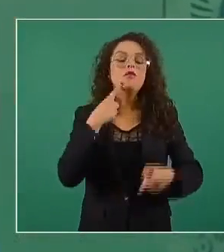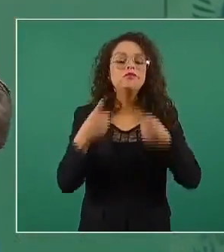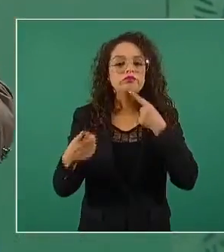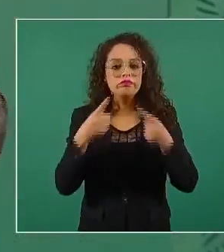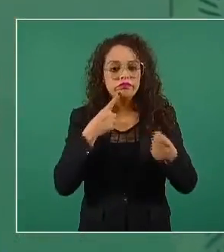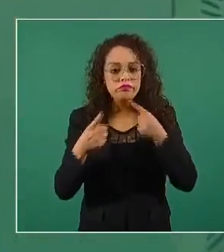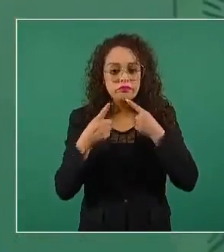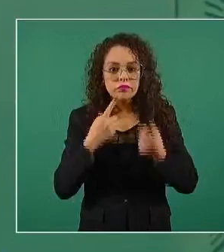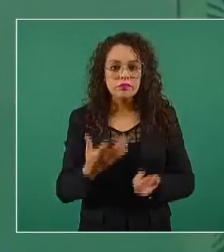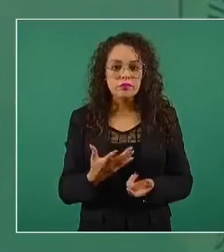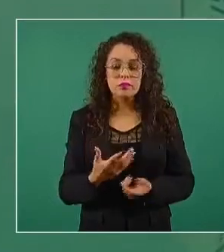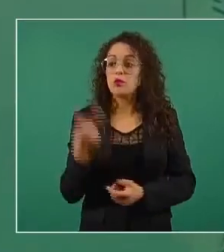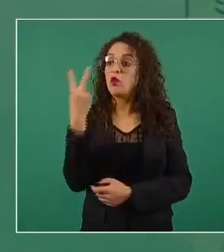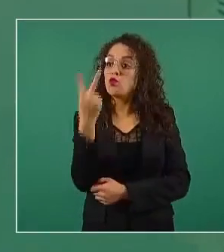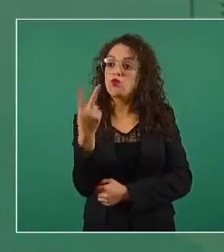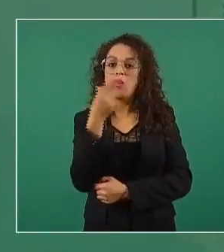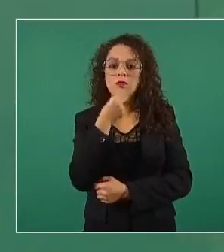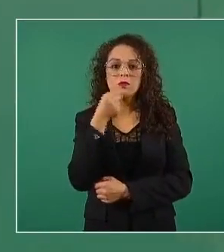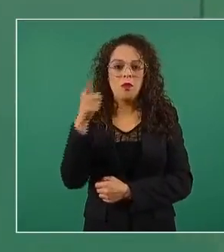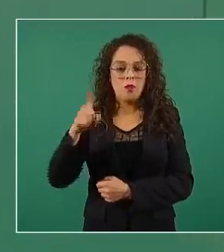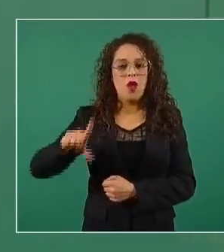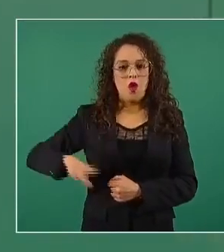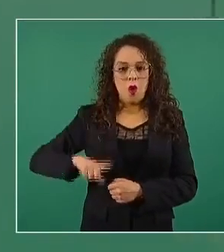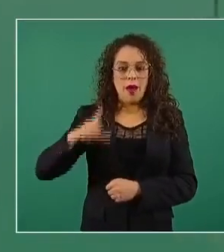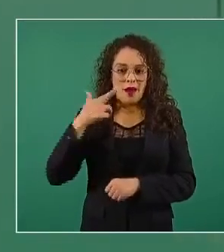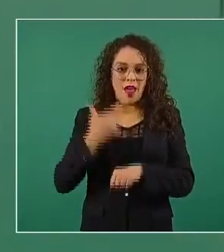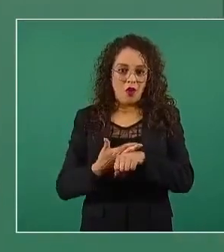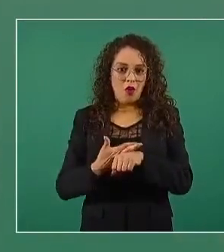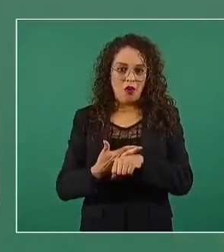los dos gobernadores,